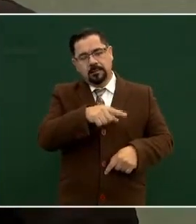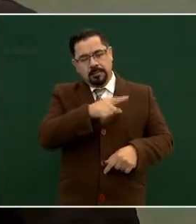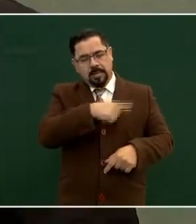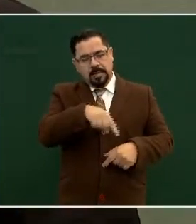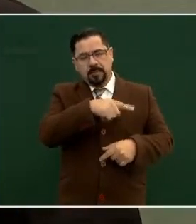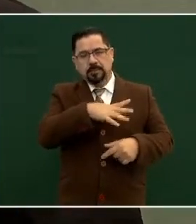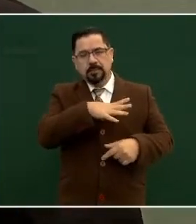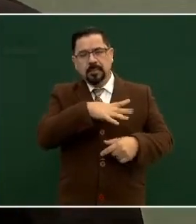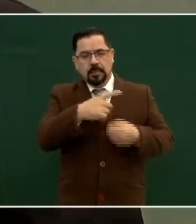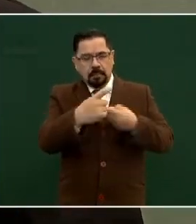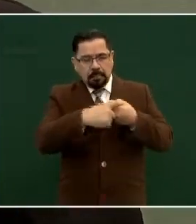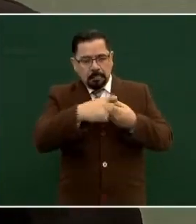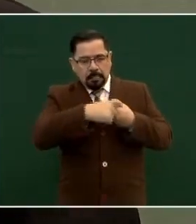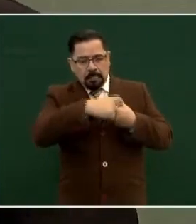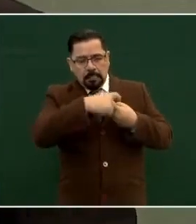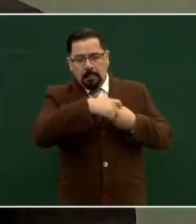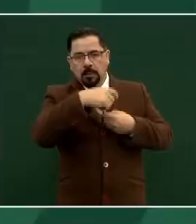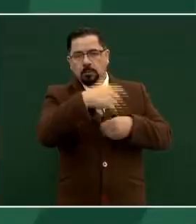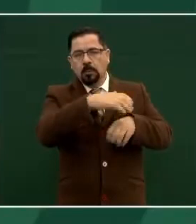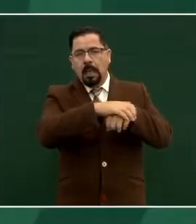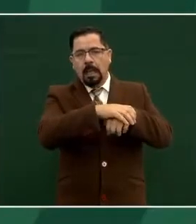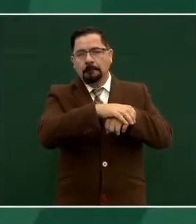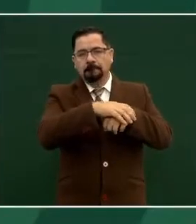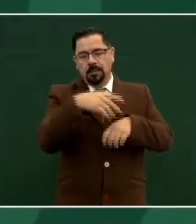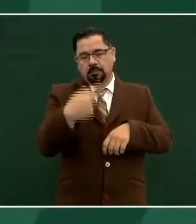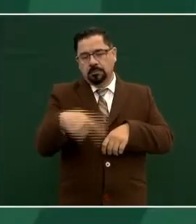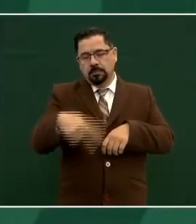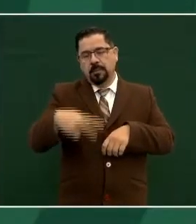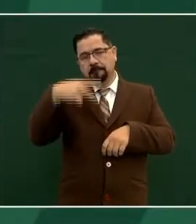socios o cómplices en México.